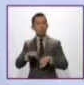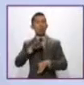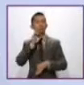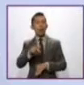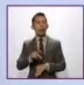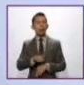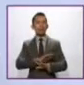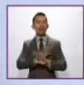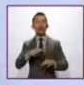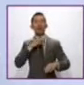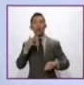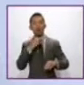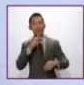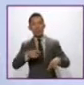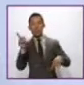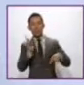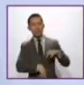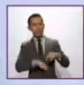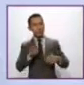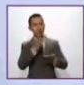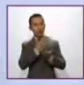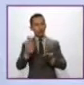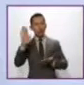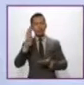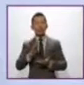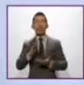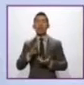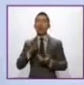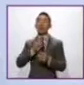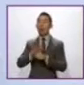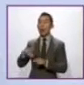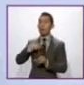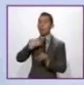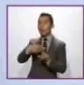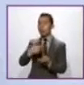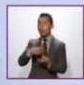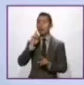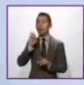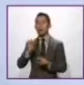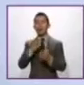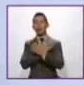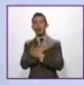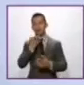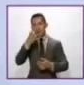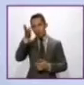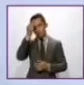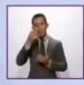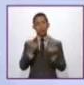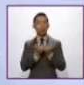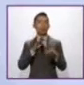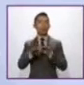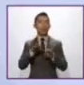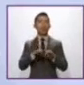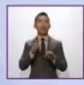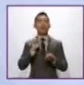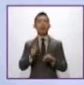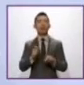a quitar a lo corrupto, vamos a ver lo que sí deja y lo que deja es la educación y el trabajo. No hay que